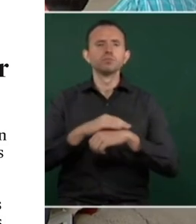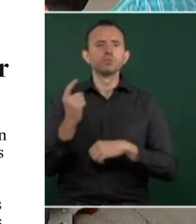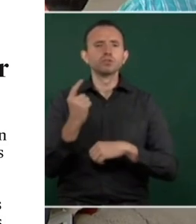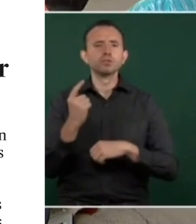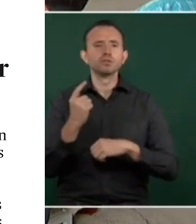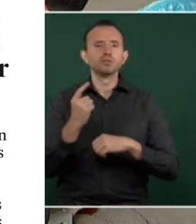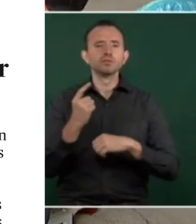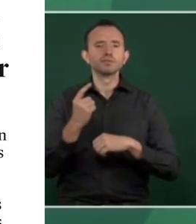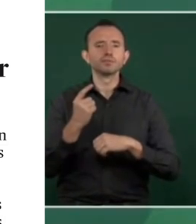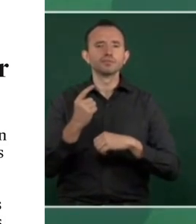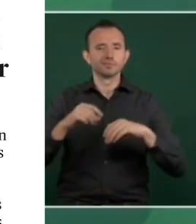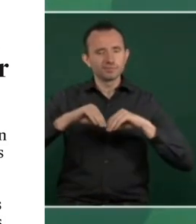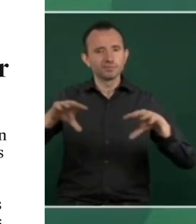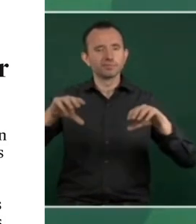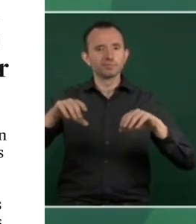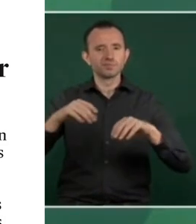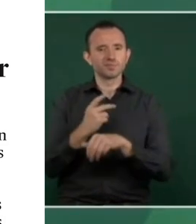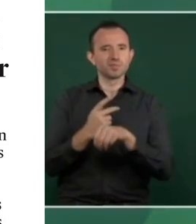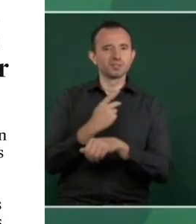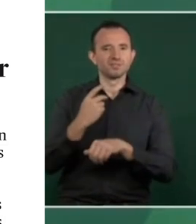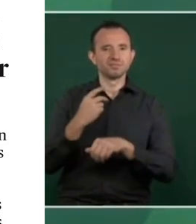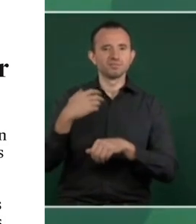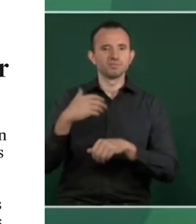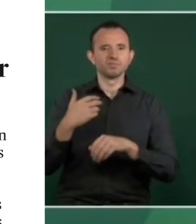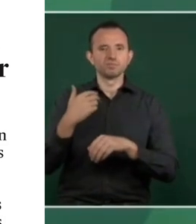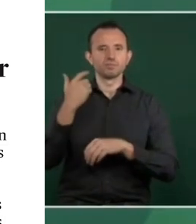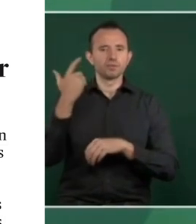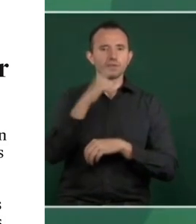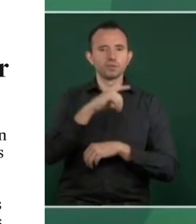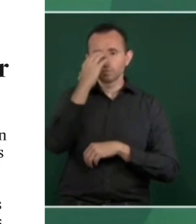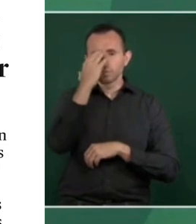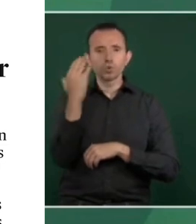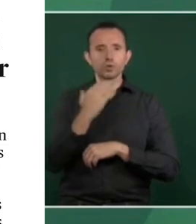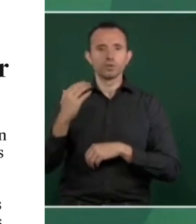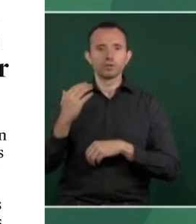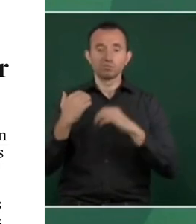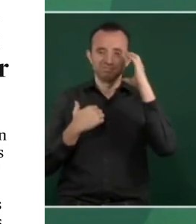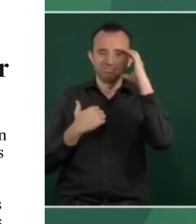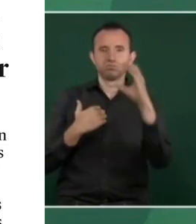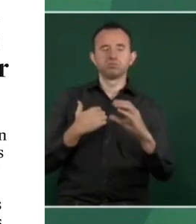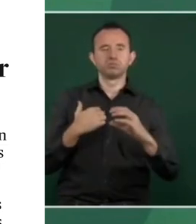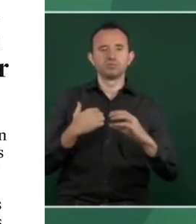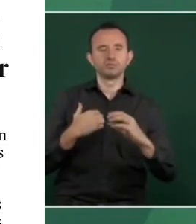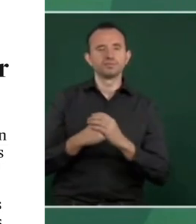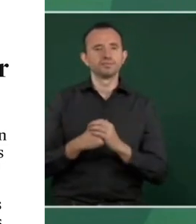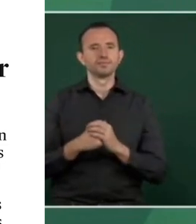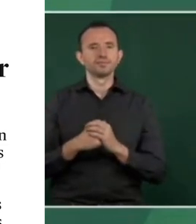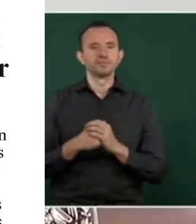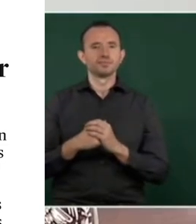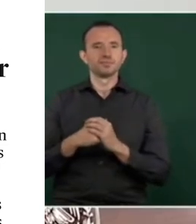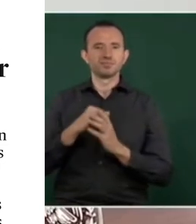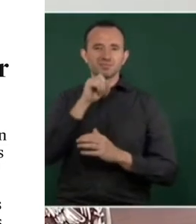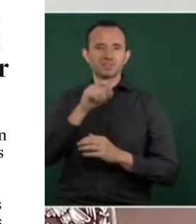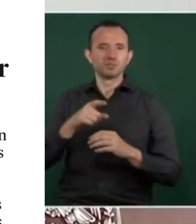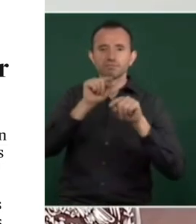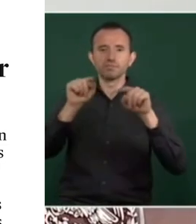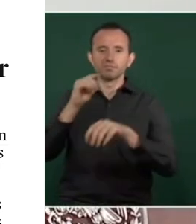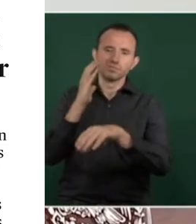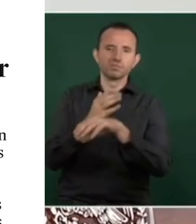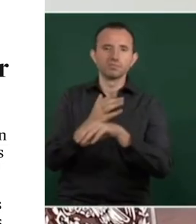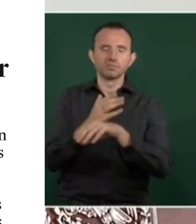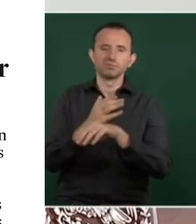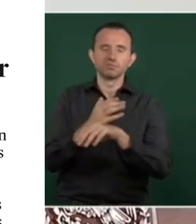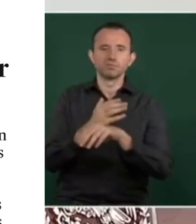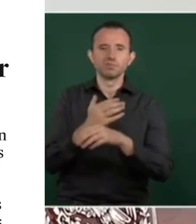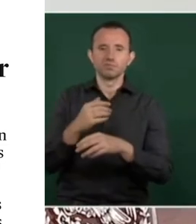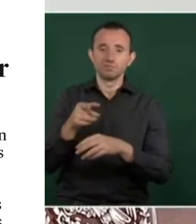esta situación atroz e inhumana que al mismo tiempo y castigar a los responsables pues